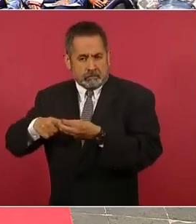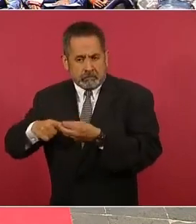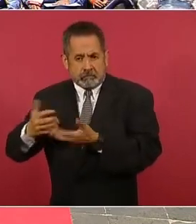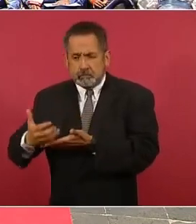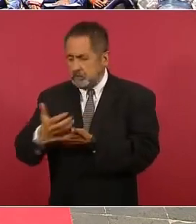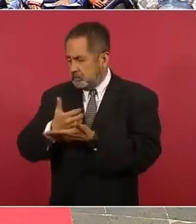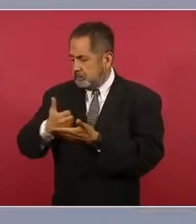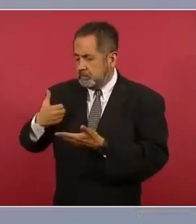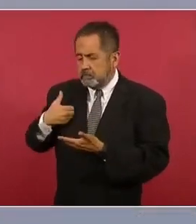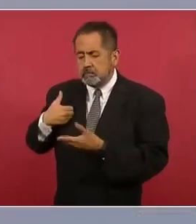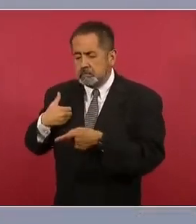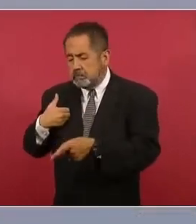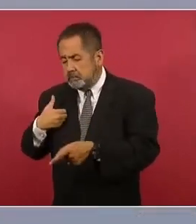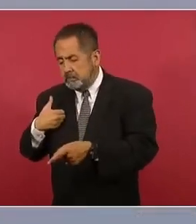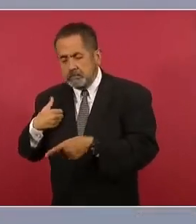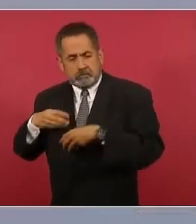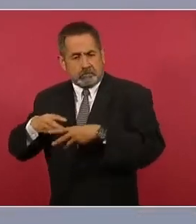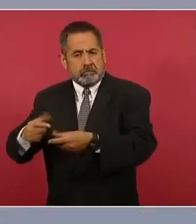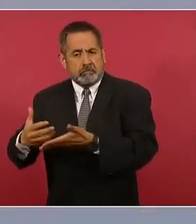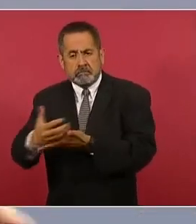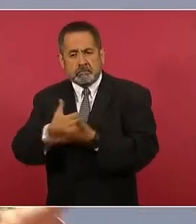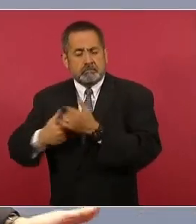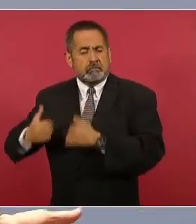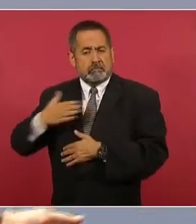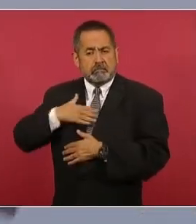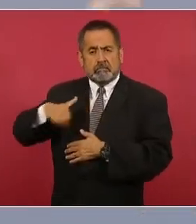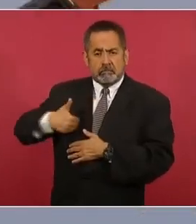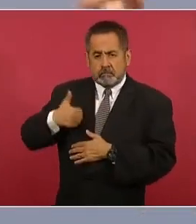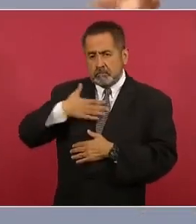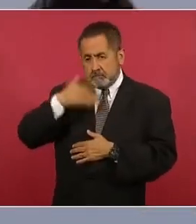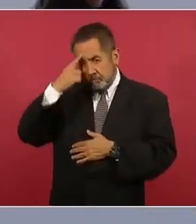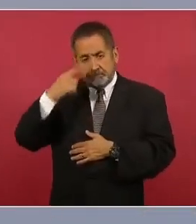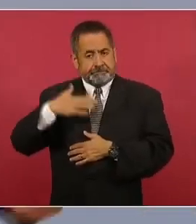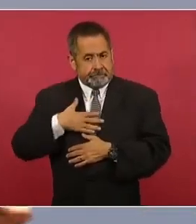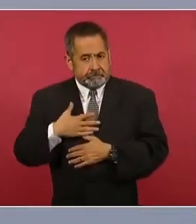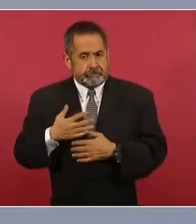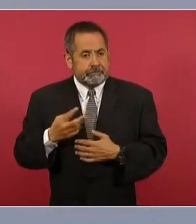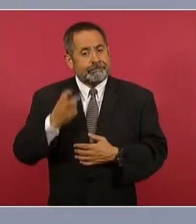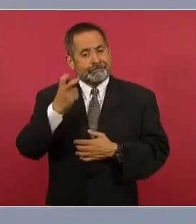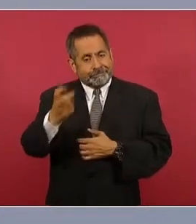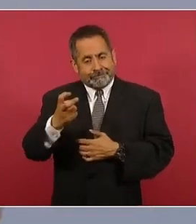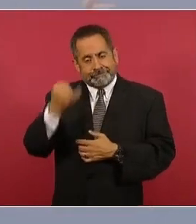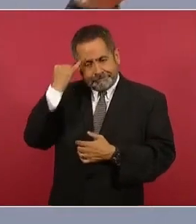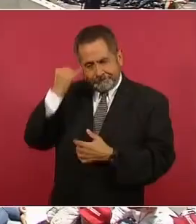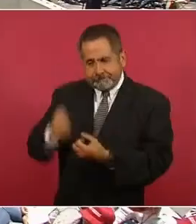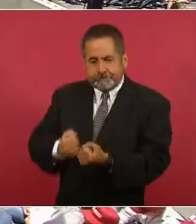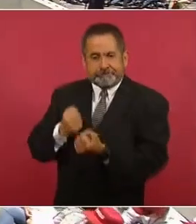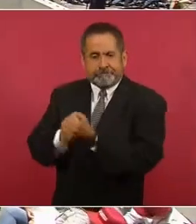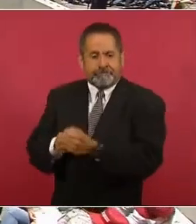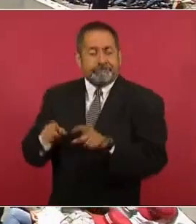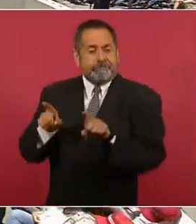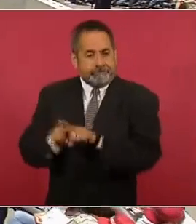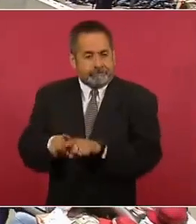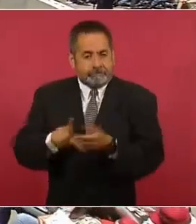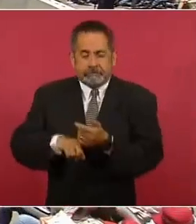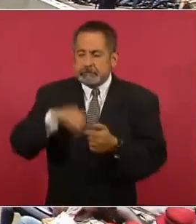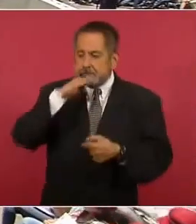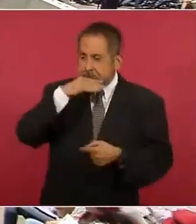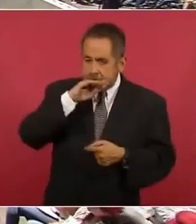y guarda lo que produce. Eso hay que reforzarlo, porque es el maíz, pero